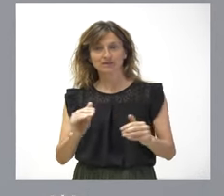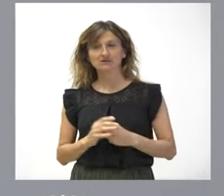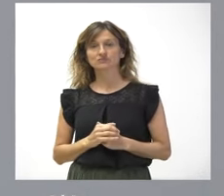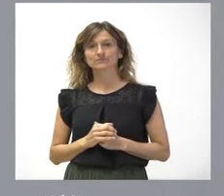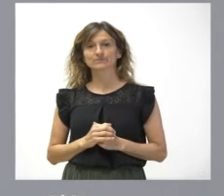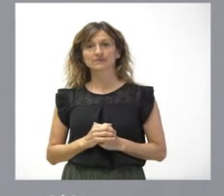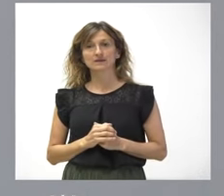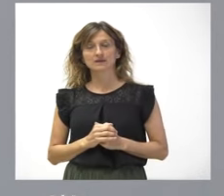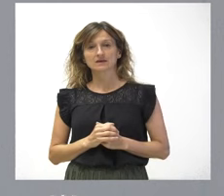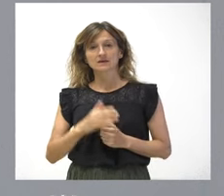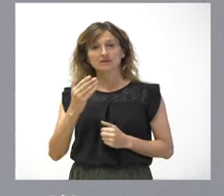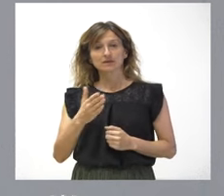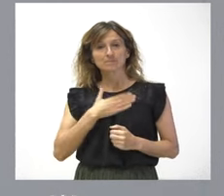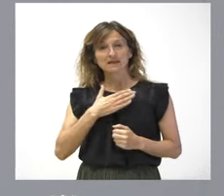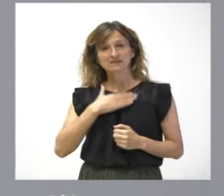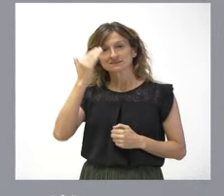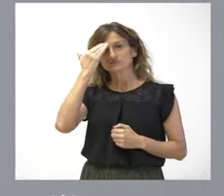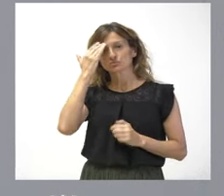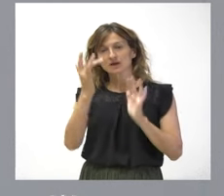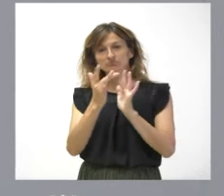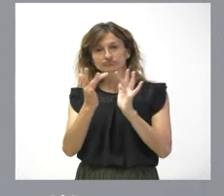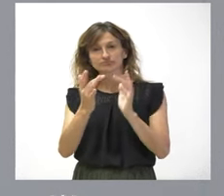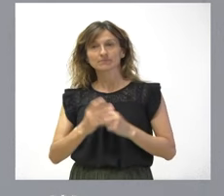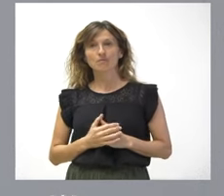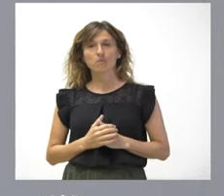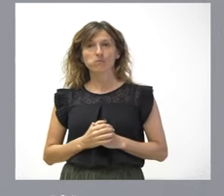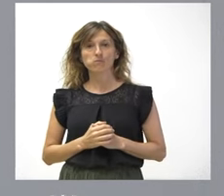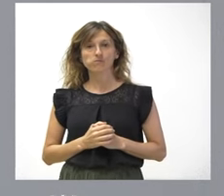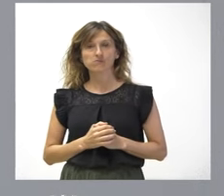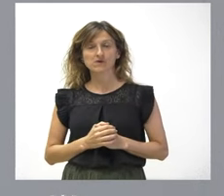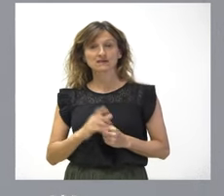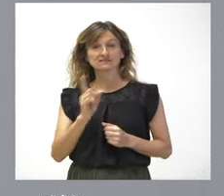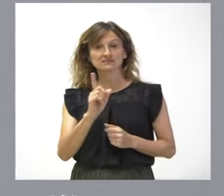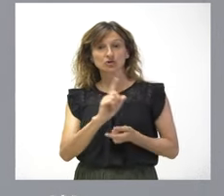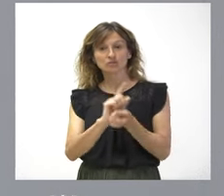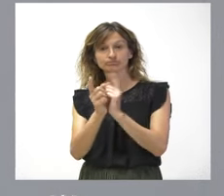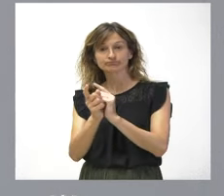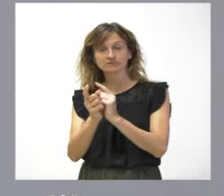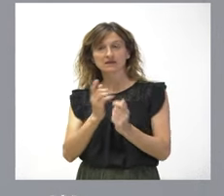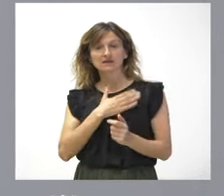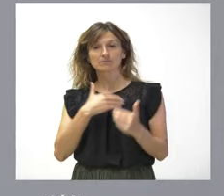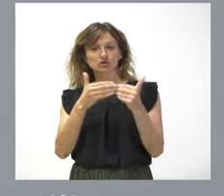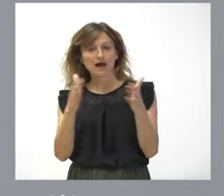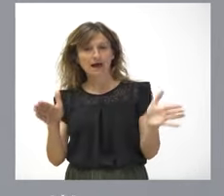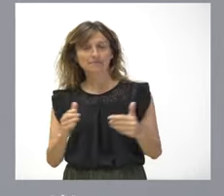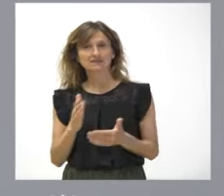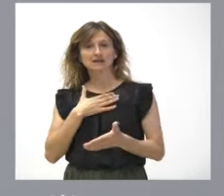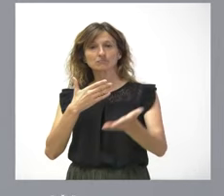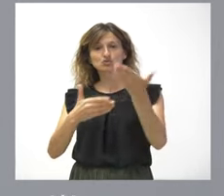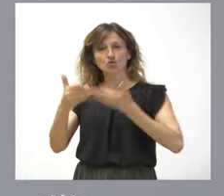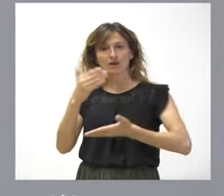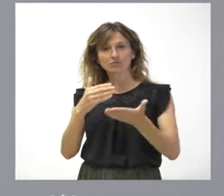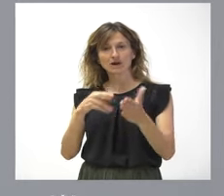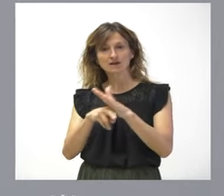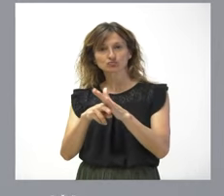contar con los titulares de los bienes y pero en todo caso pues la disposición nuestra sigue abierta y la disposición a colaborar y poner recursos